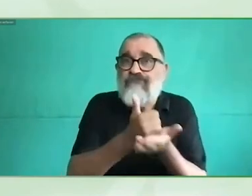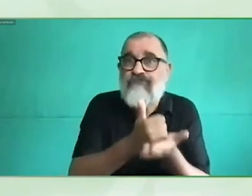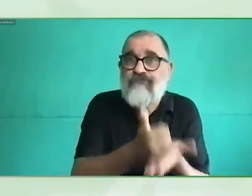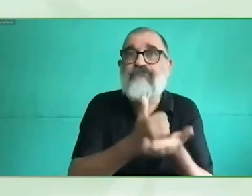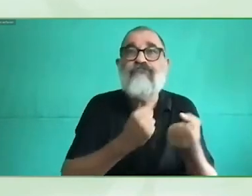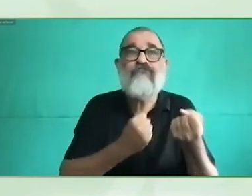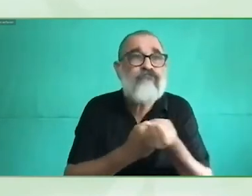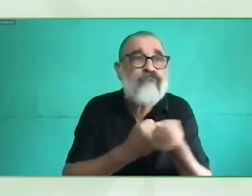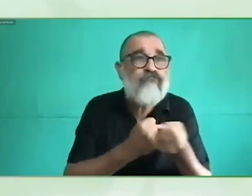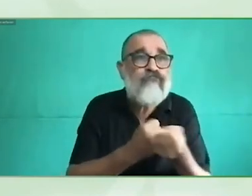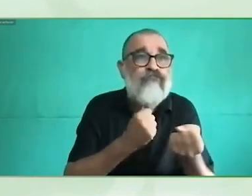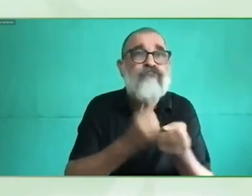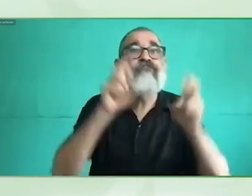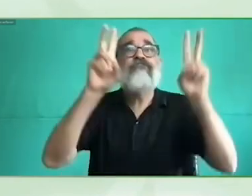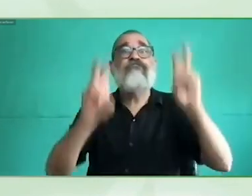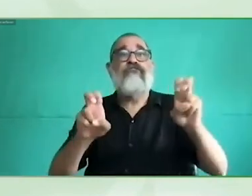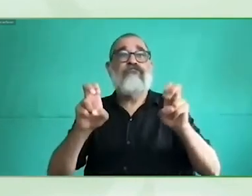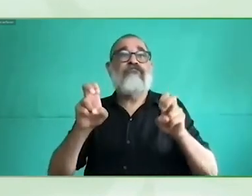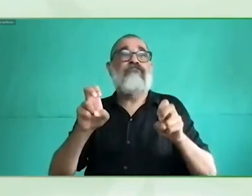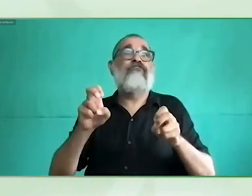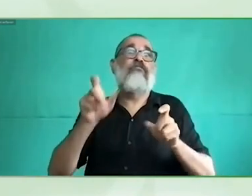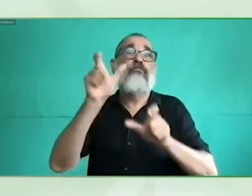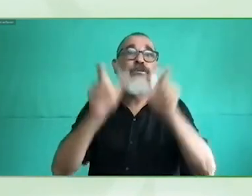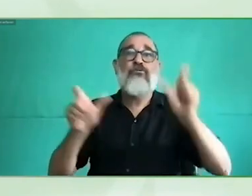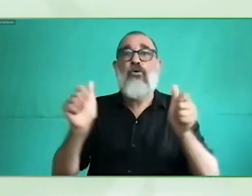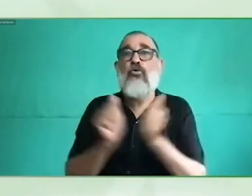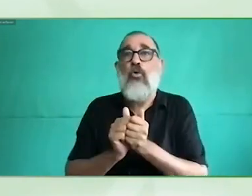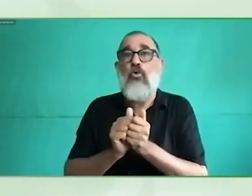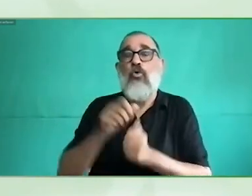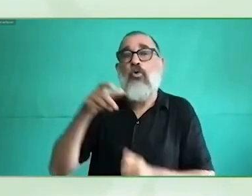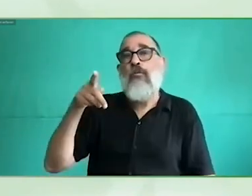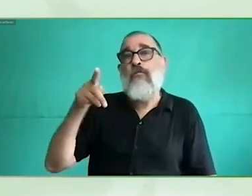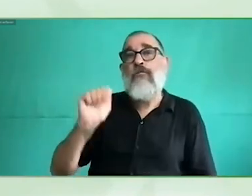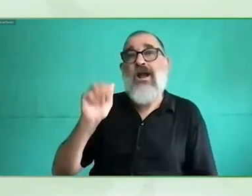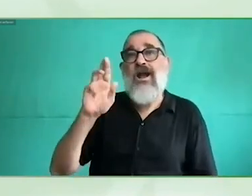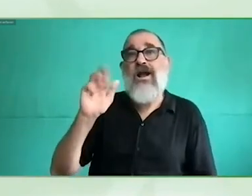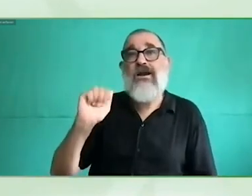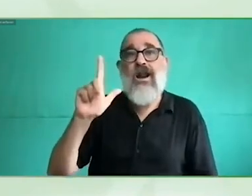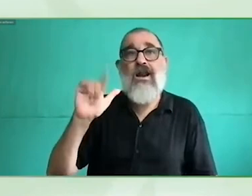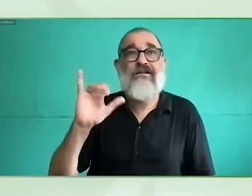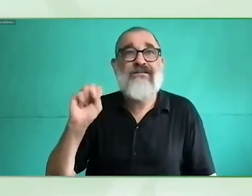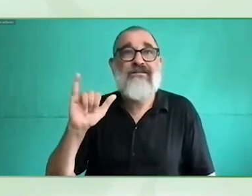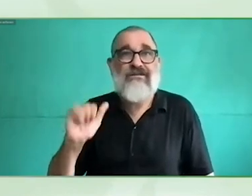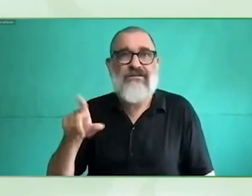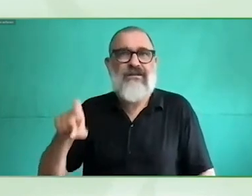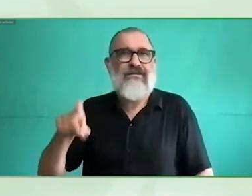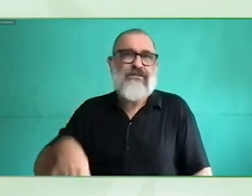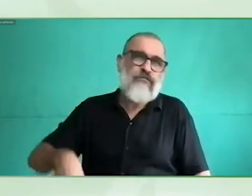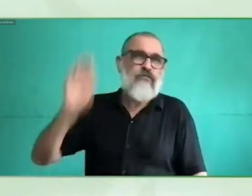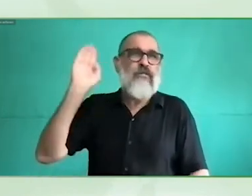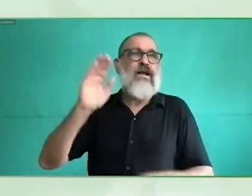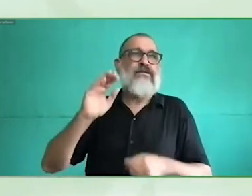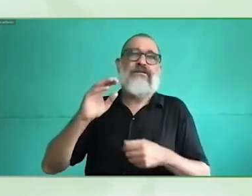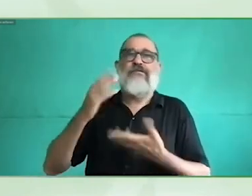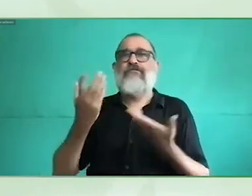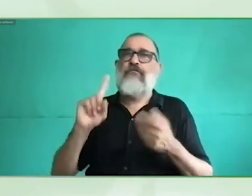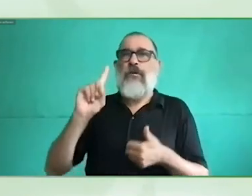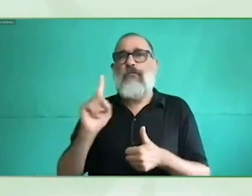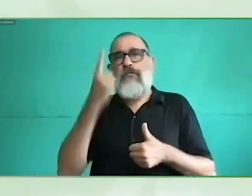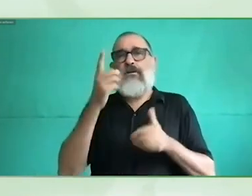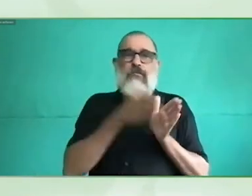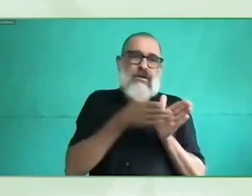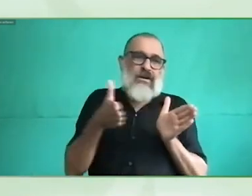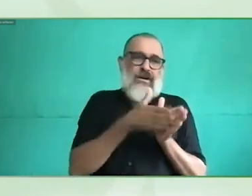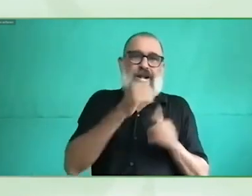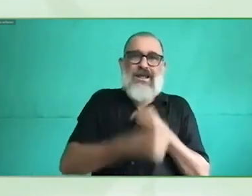la rehabilitación es muy dura es muy necesaria que debería estar complementada con el deporte sí que no se ha hecho no